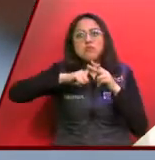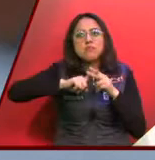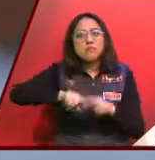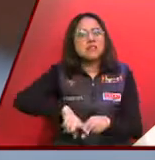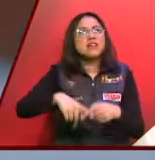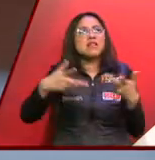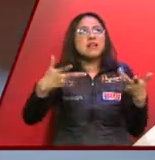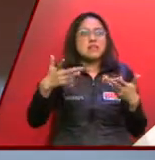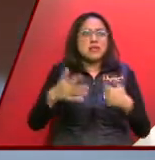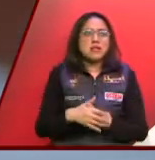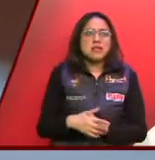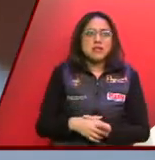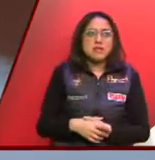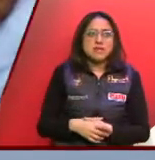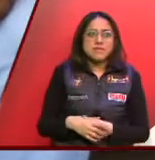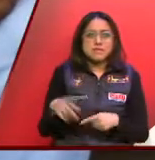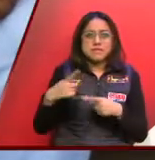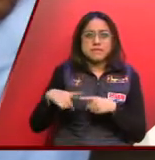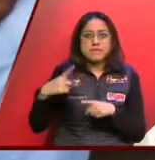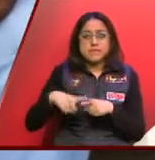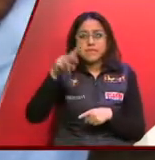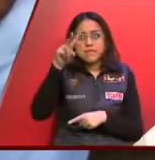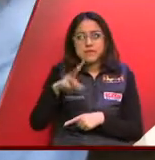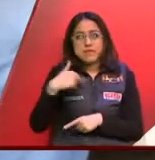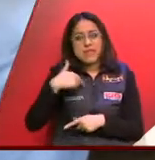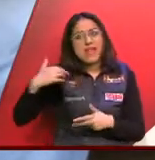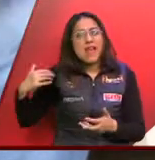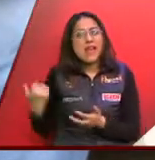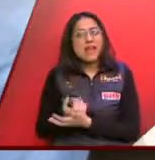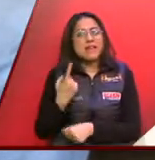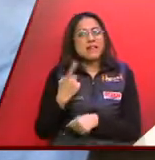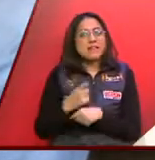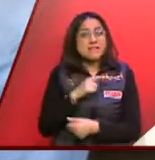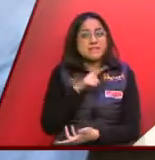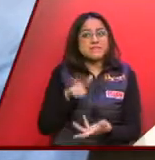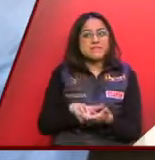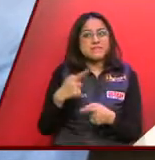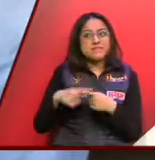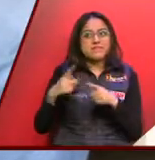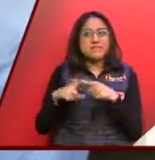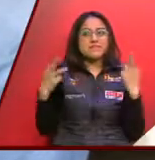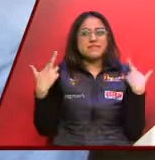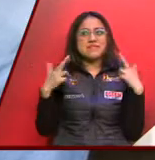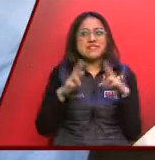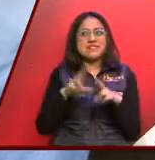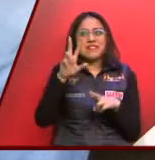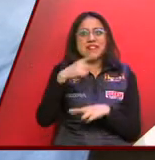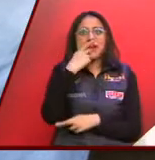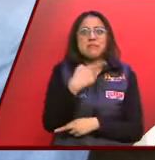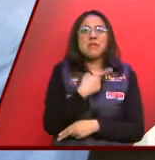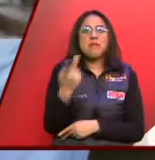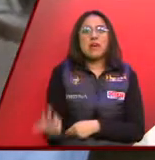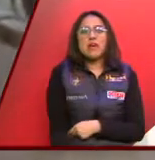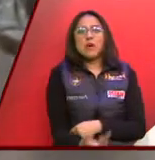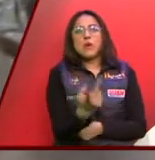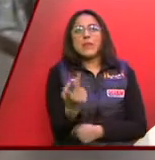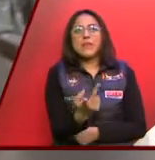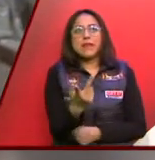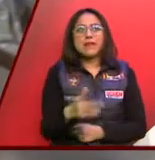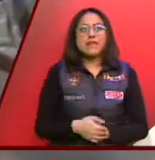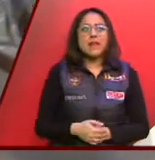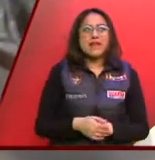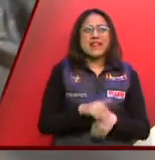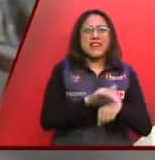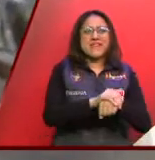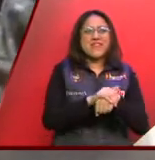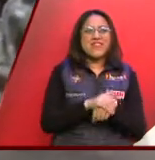piezas. Haber ganado el primer lugar el año pasado en Grandes Maestros, y me preguntaba el